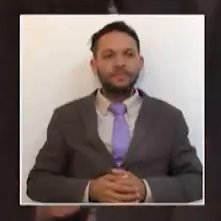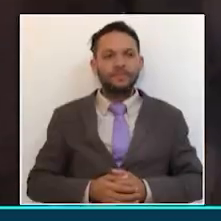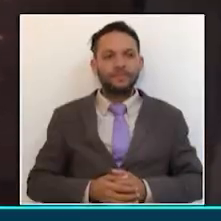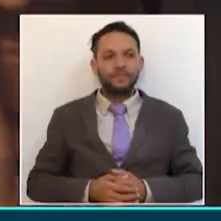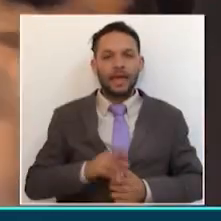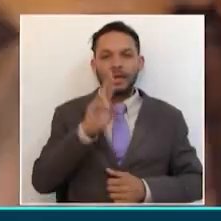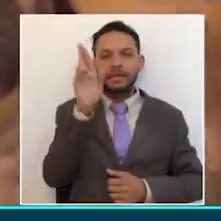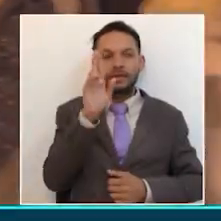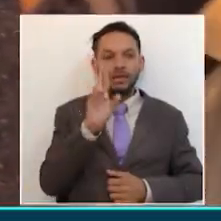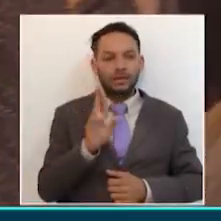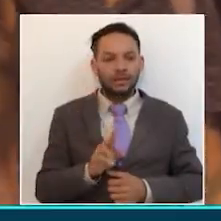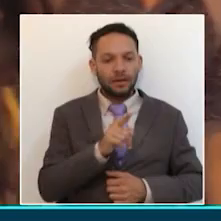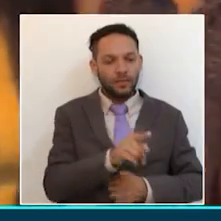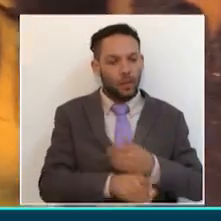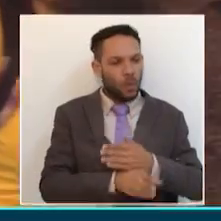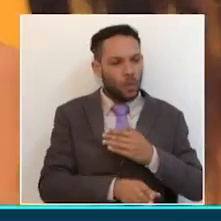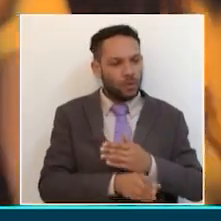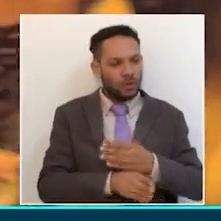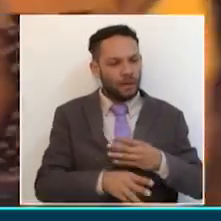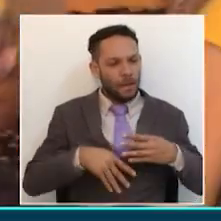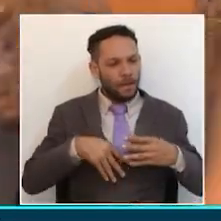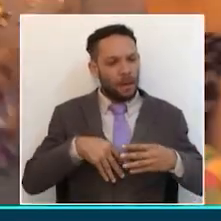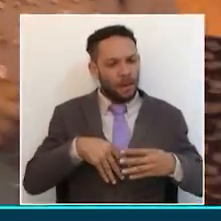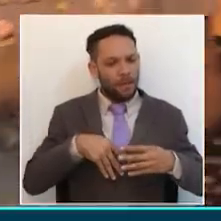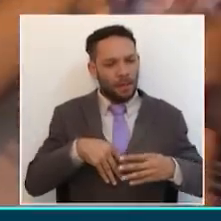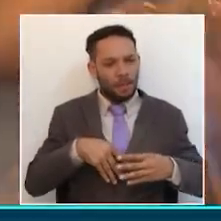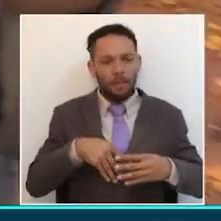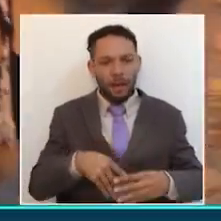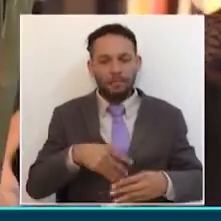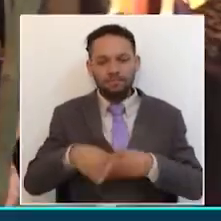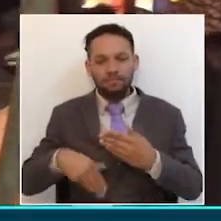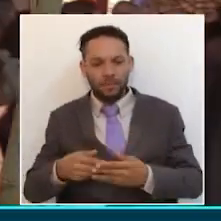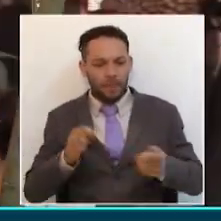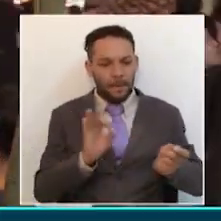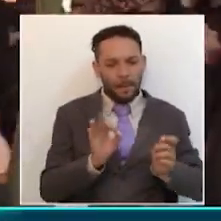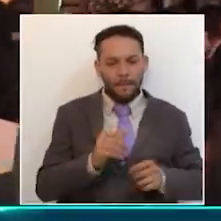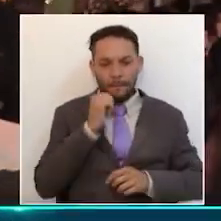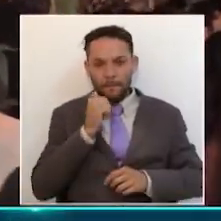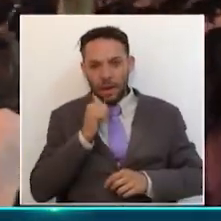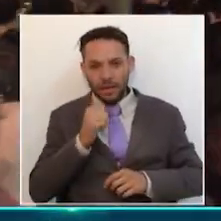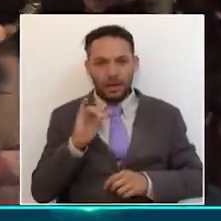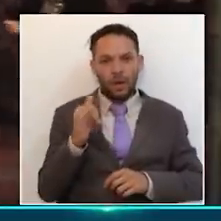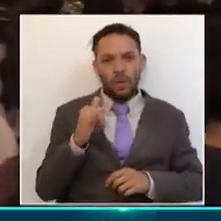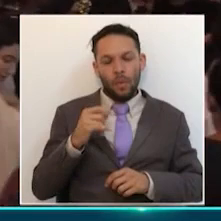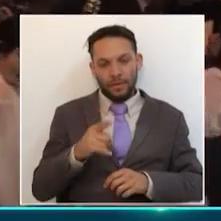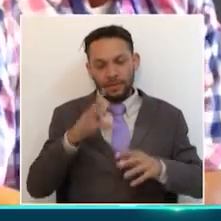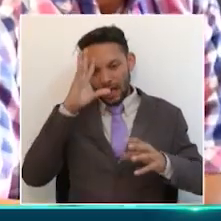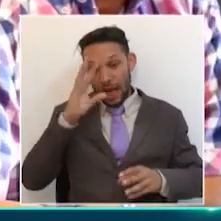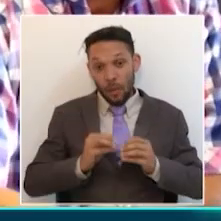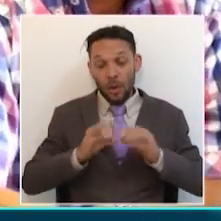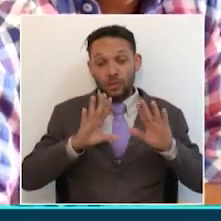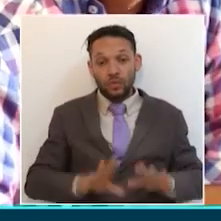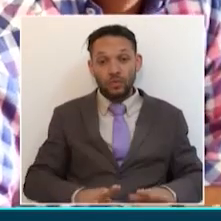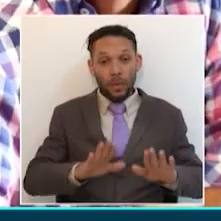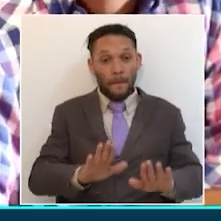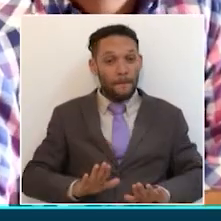En Risaralda serán varias las marchas y concentraciones que se tienen previstas para mañana jueves, pero se acordó que no se bloquearán las